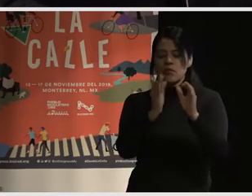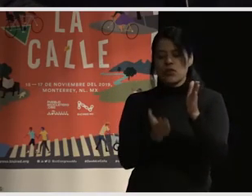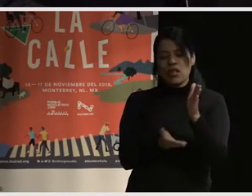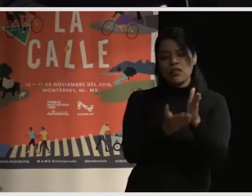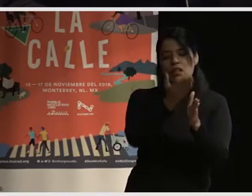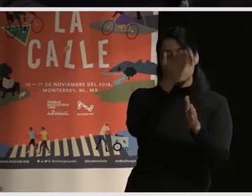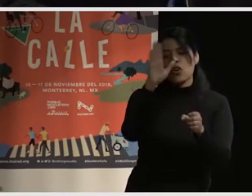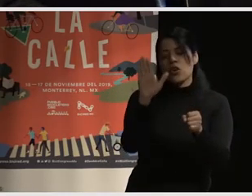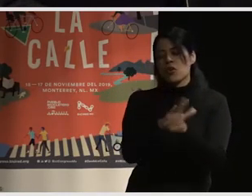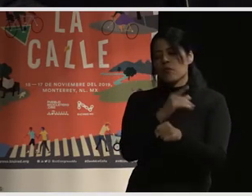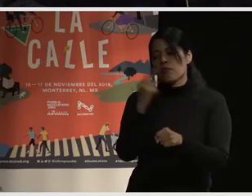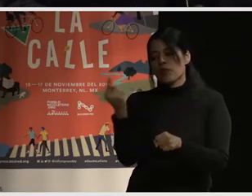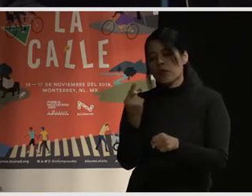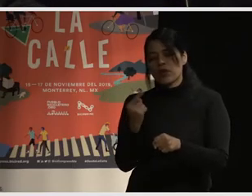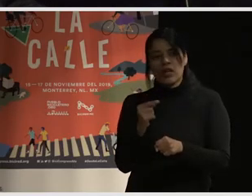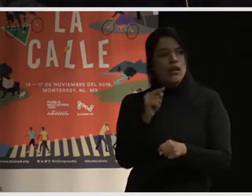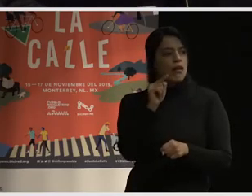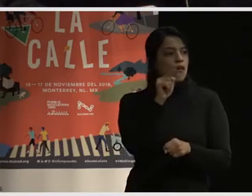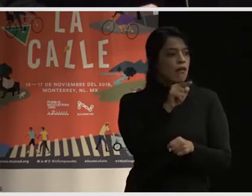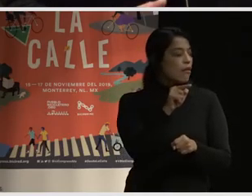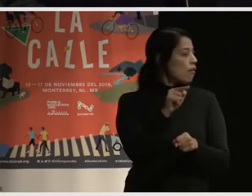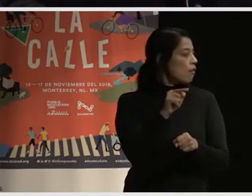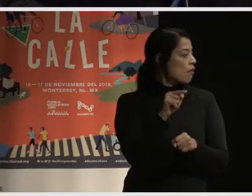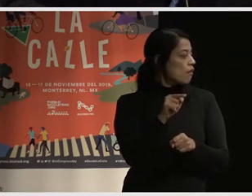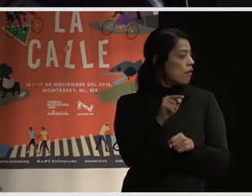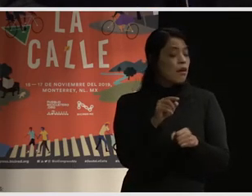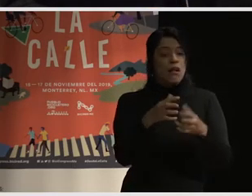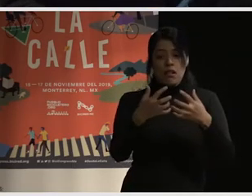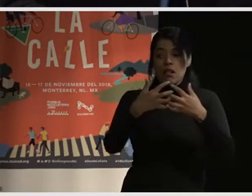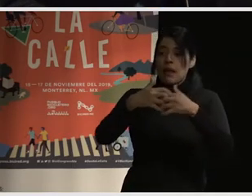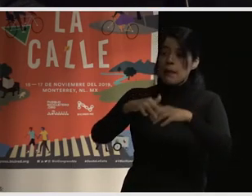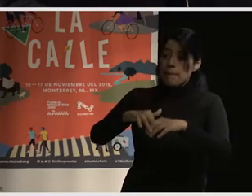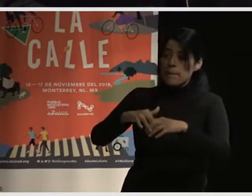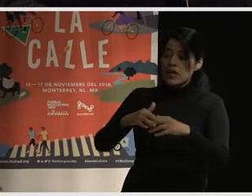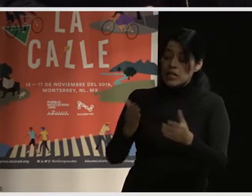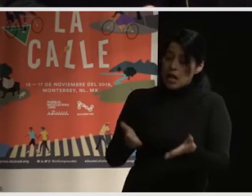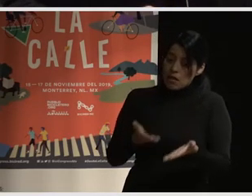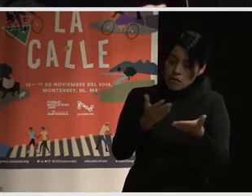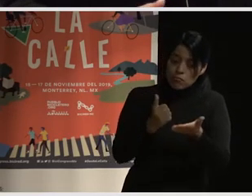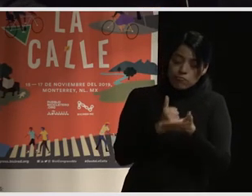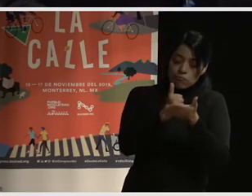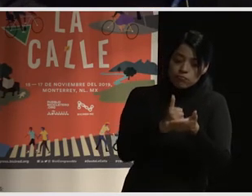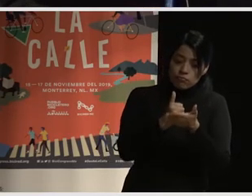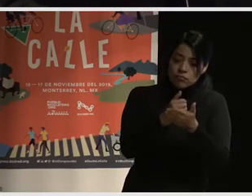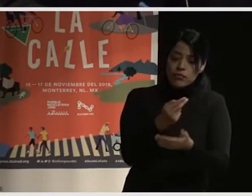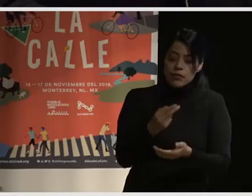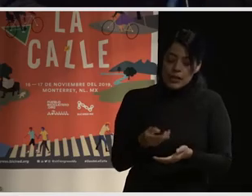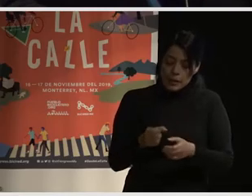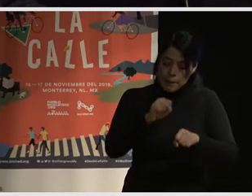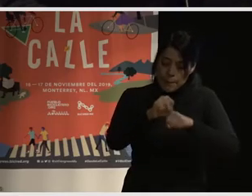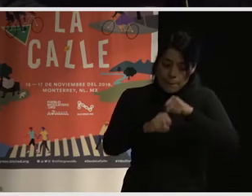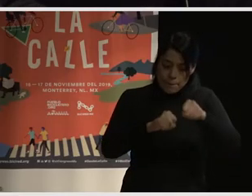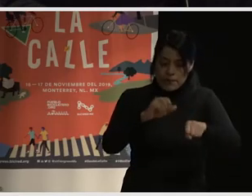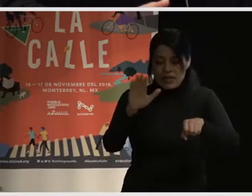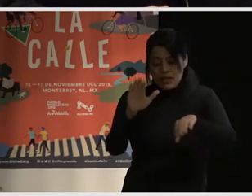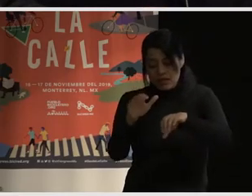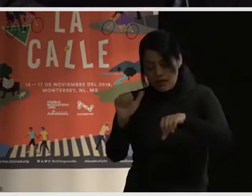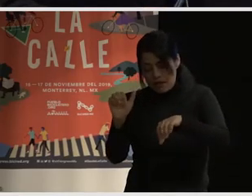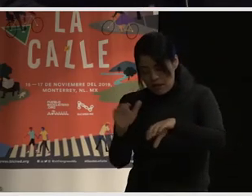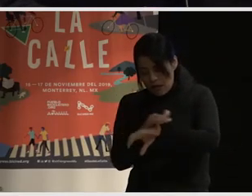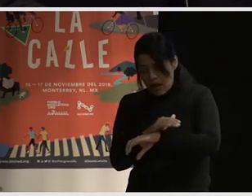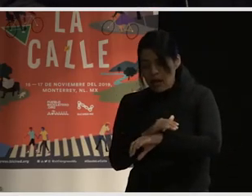porque en el caso por ejemplo él está el caso de la empresa están incentivando a que cambien un medio de movilidad que se